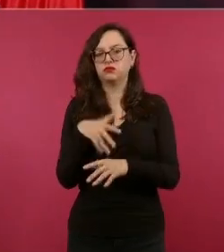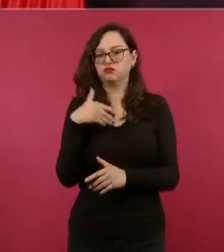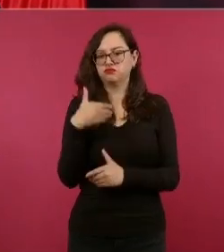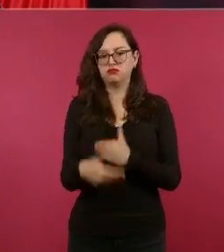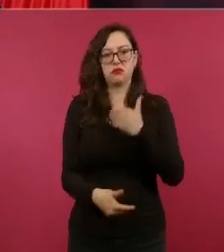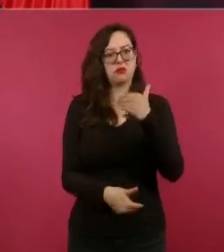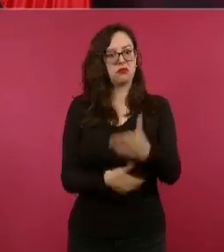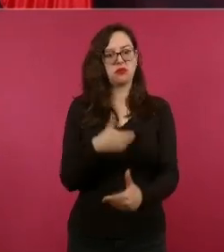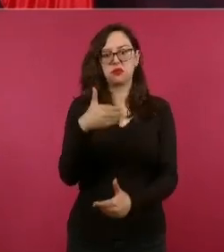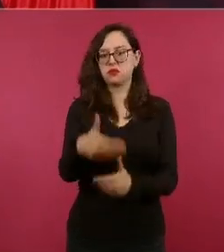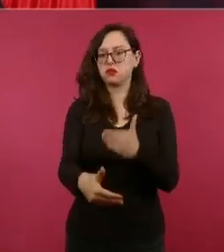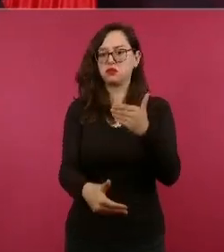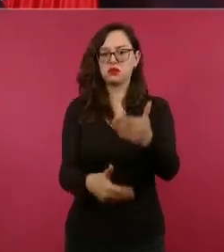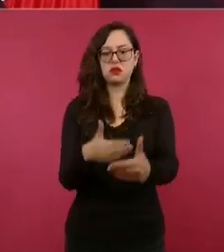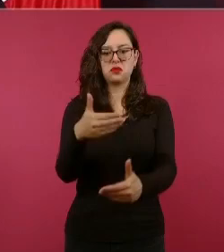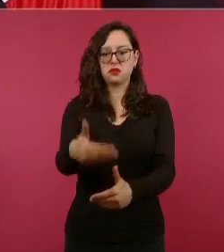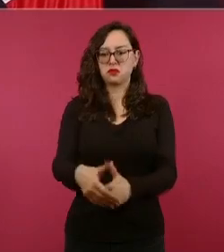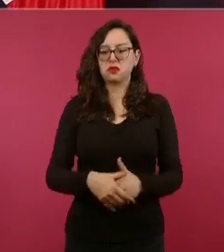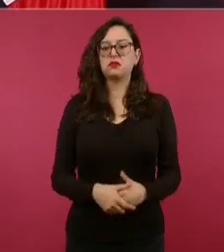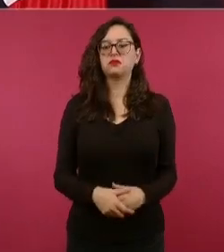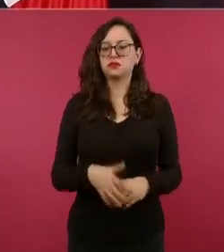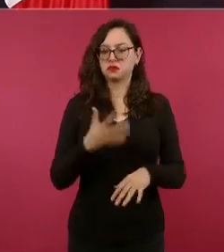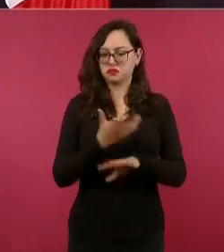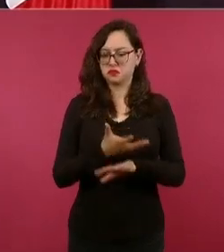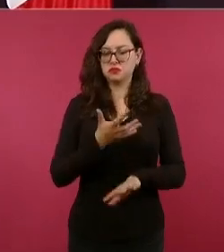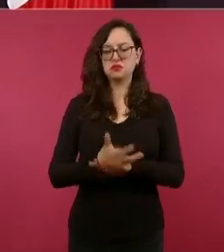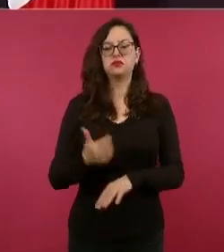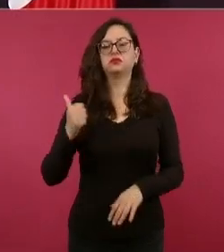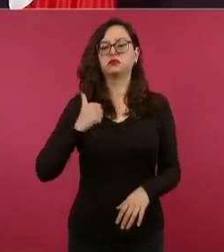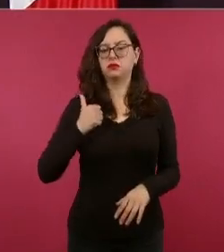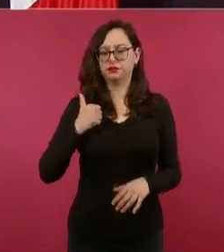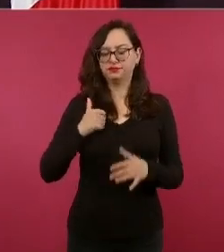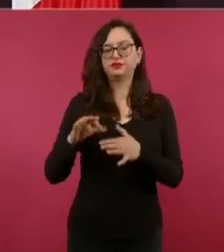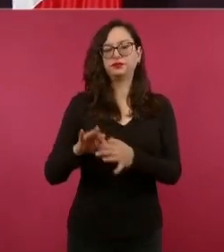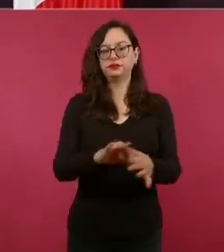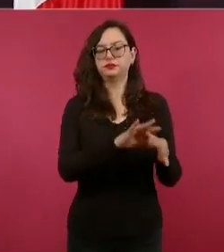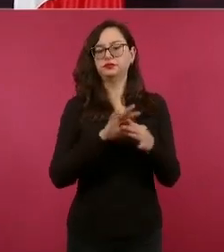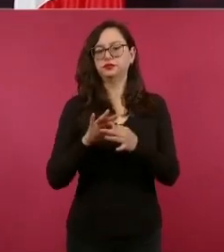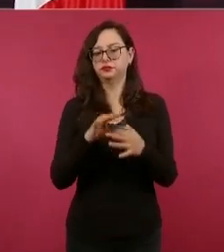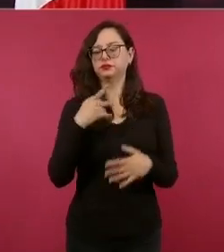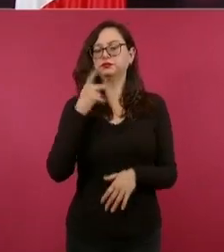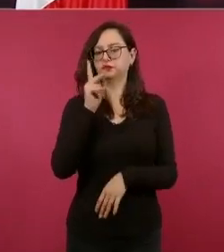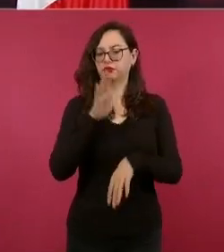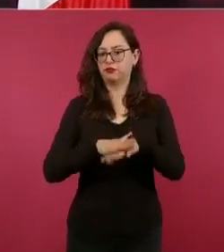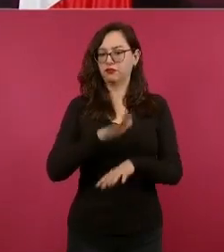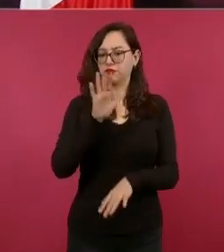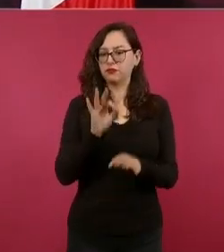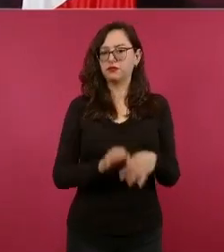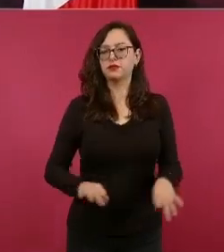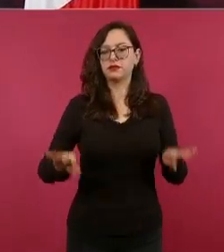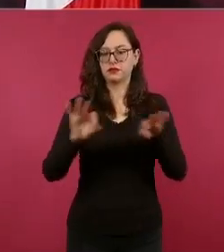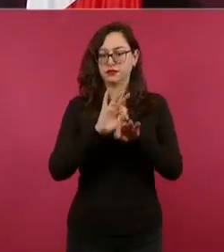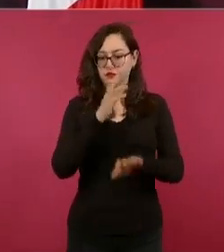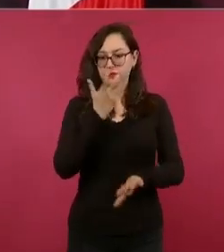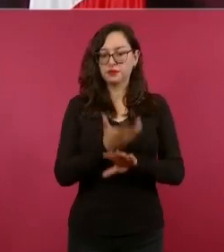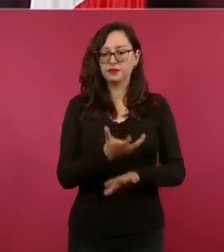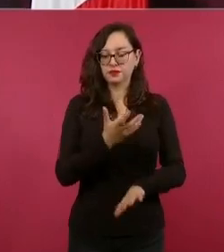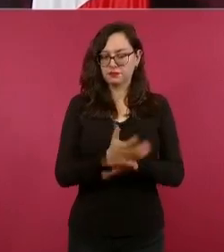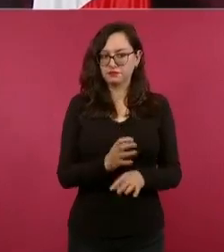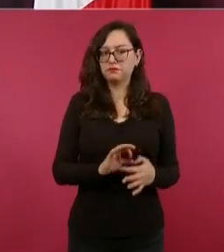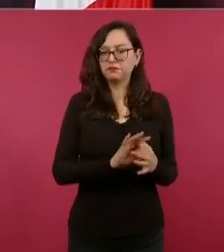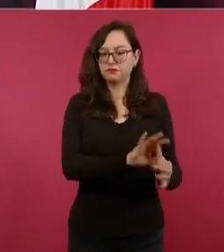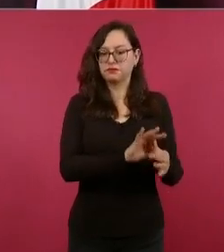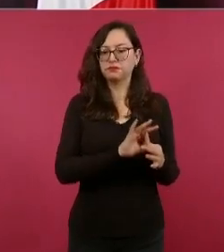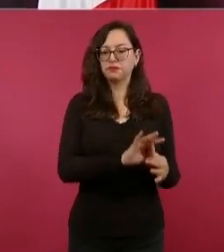con Estados Unidos y con Canadá, pero fundamentalmente con Estados Unidos. Lo único